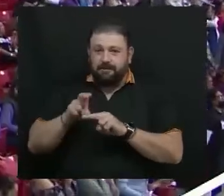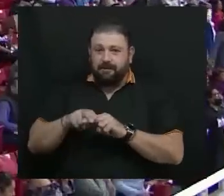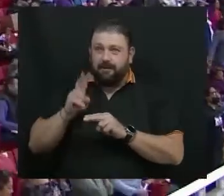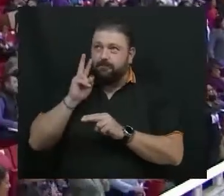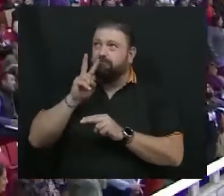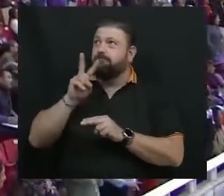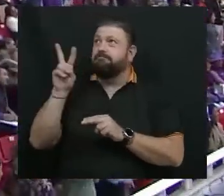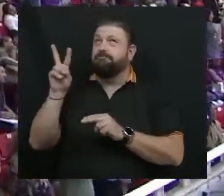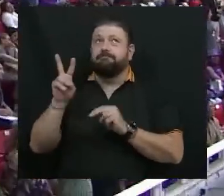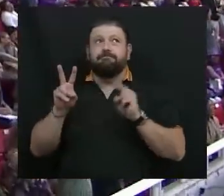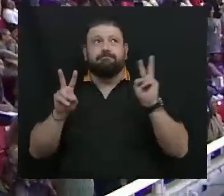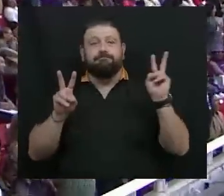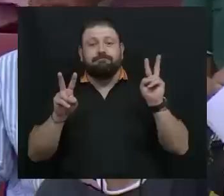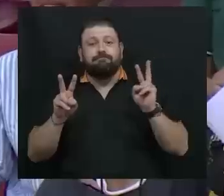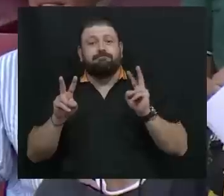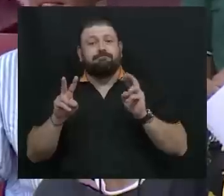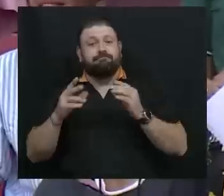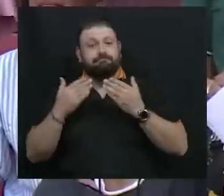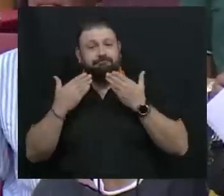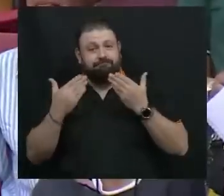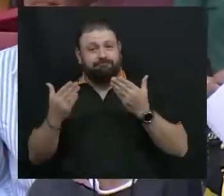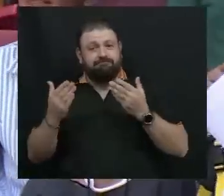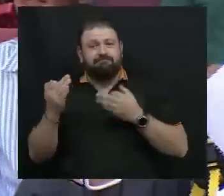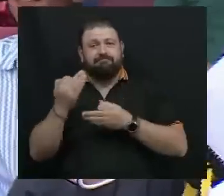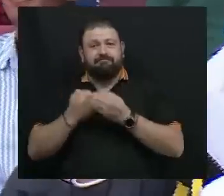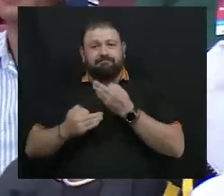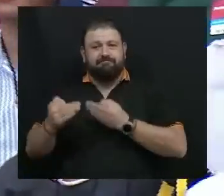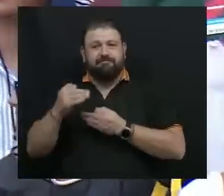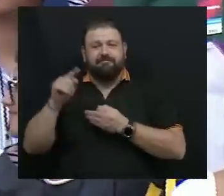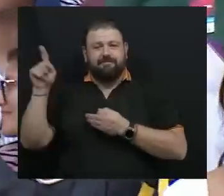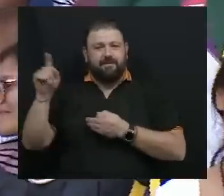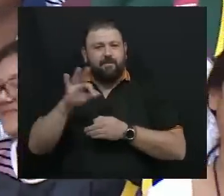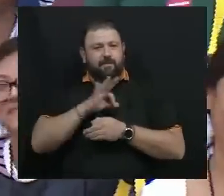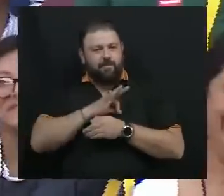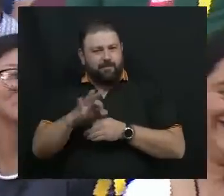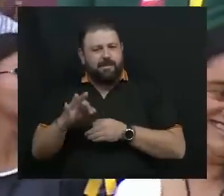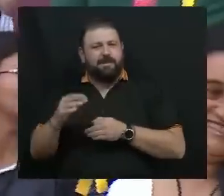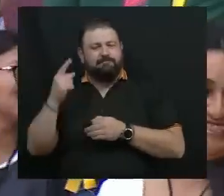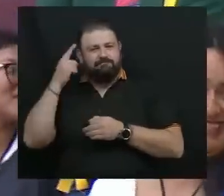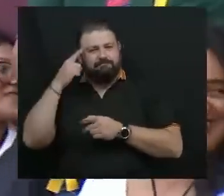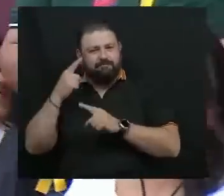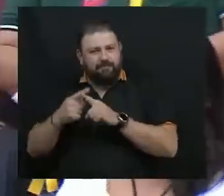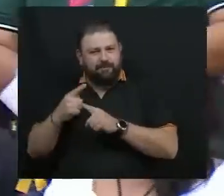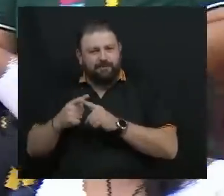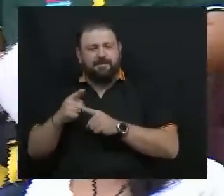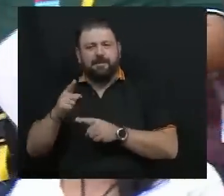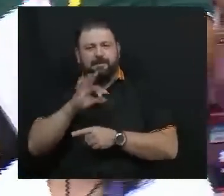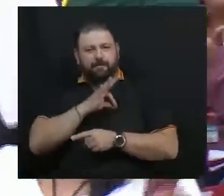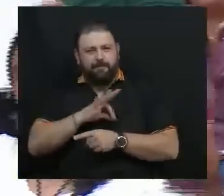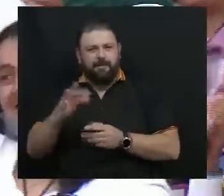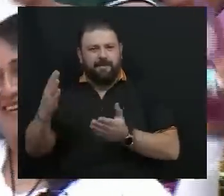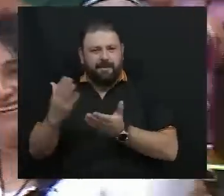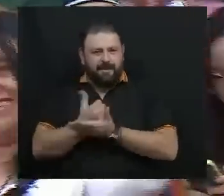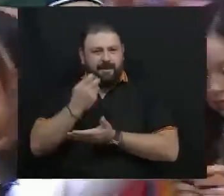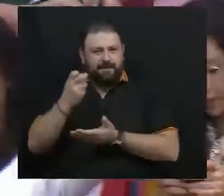pie y mándenles toda la buena energía porque nos vamos a ganar ese viaje. ¿Sí o